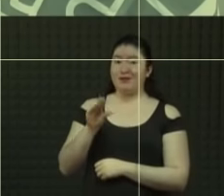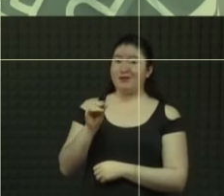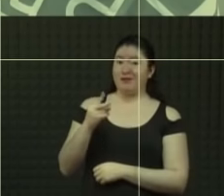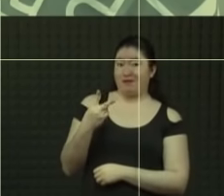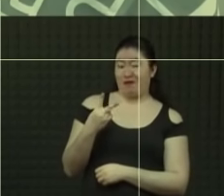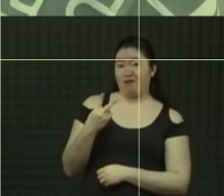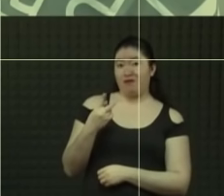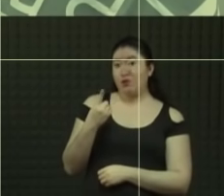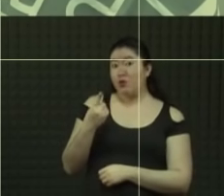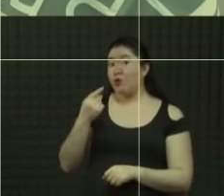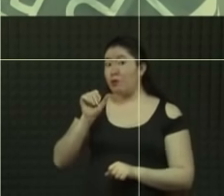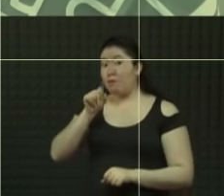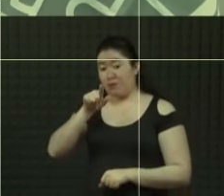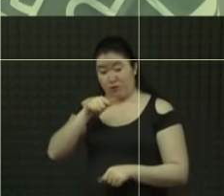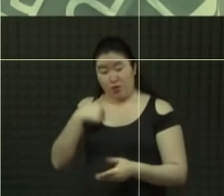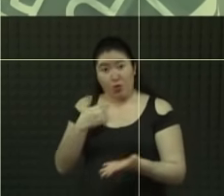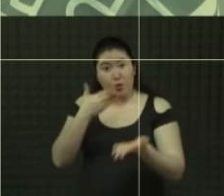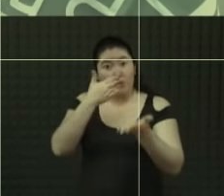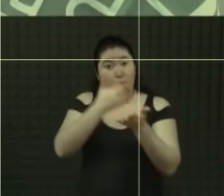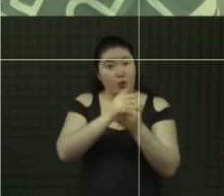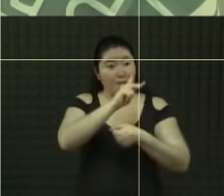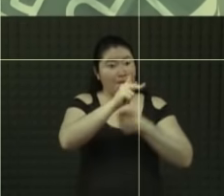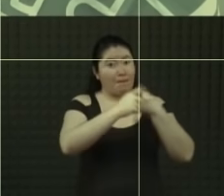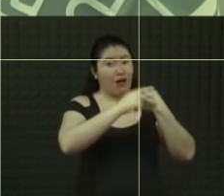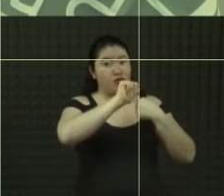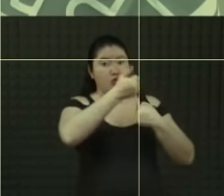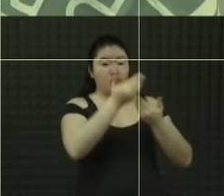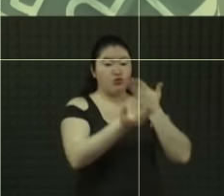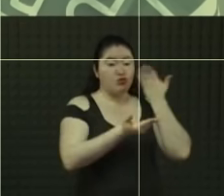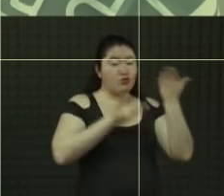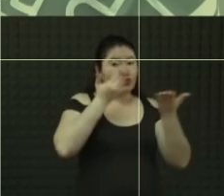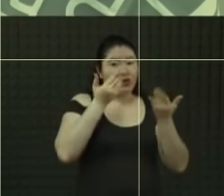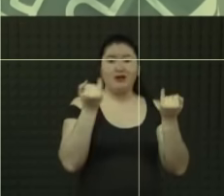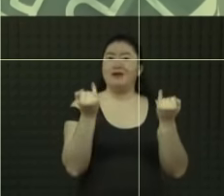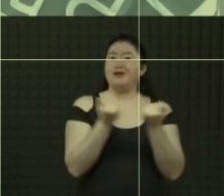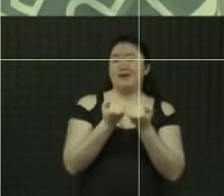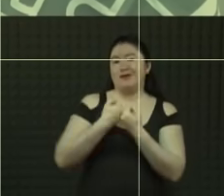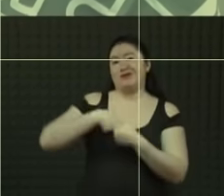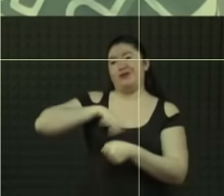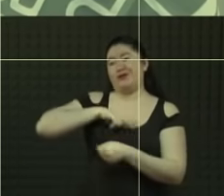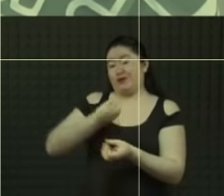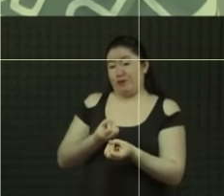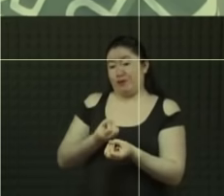en el extranjero. Y le devolvemos a nuestro país lo que nuestro país y nuestro pueblo nos dio.